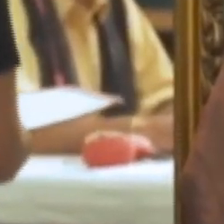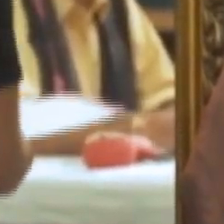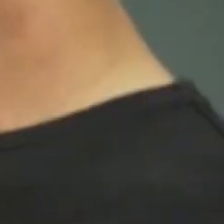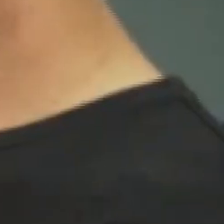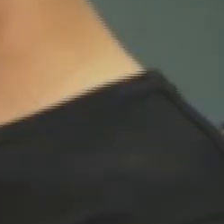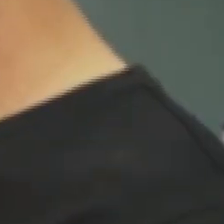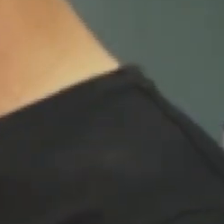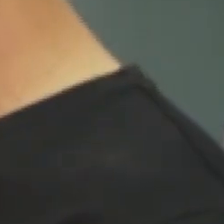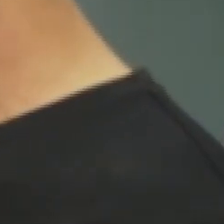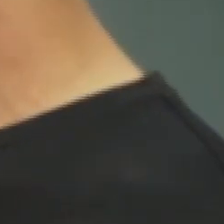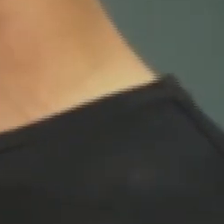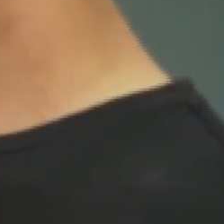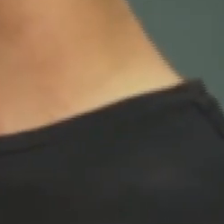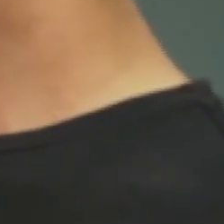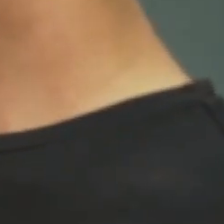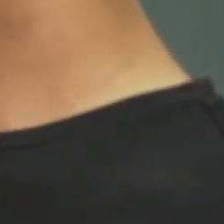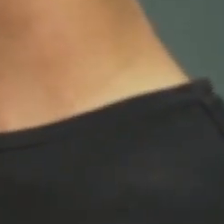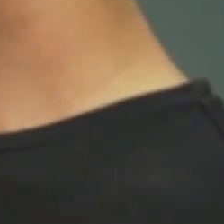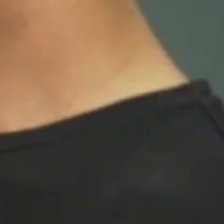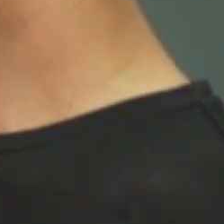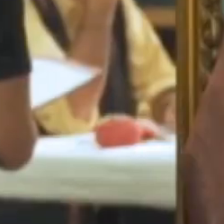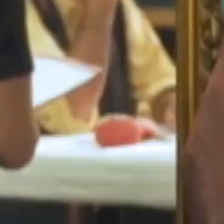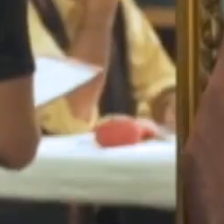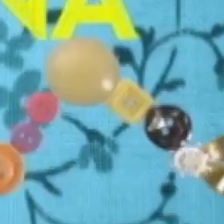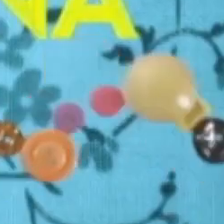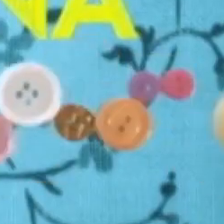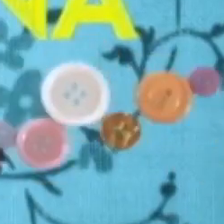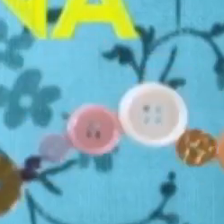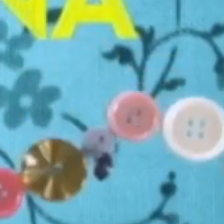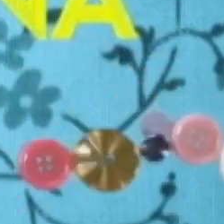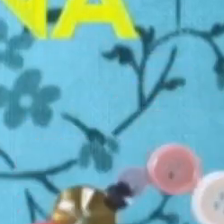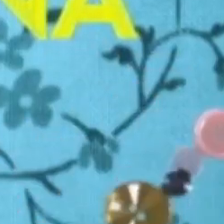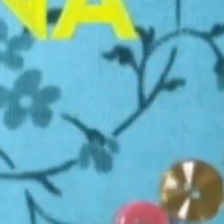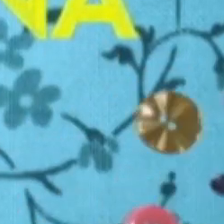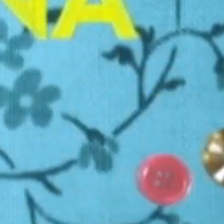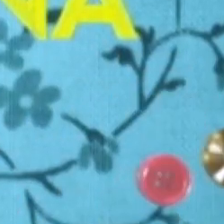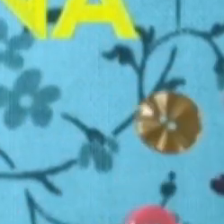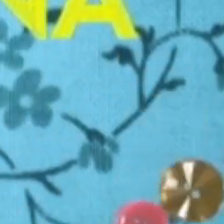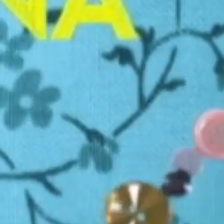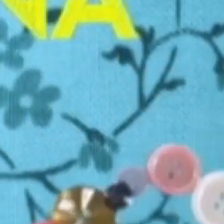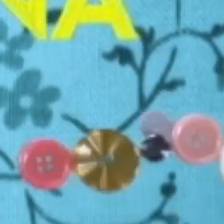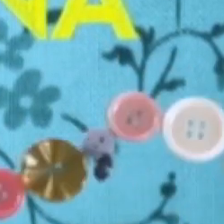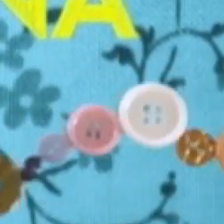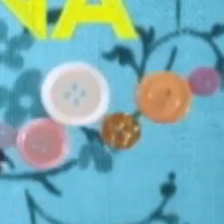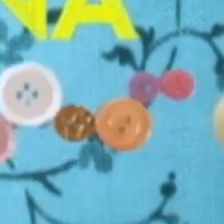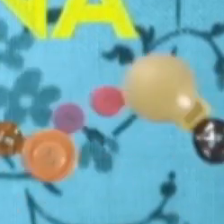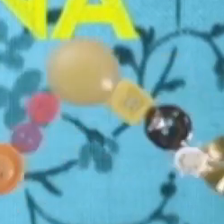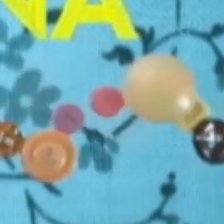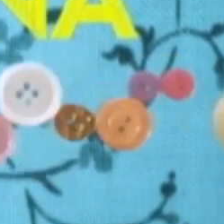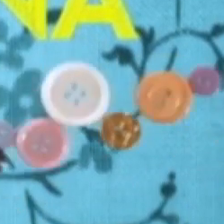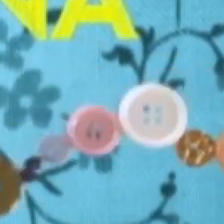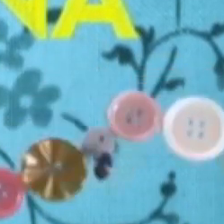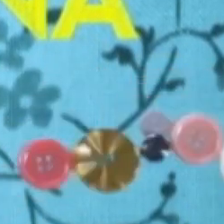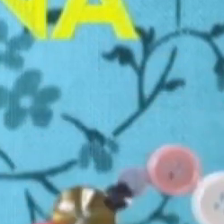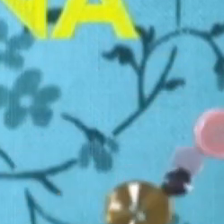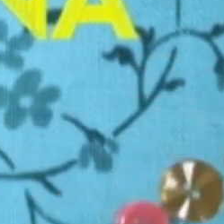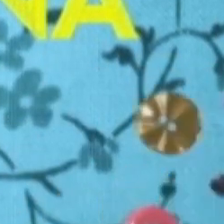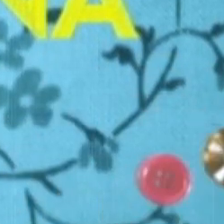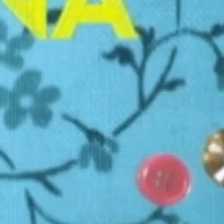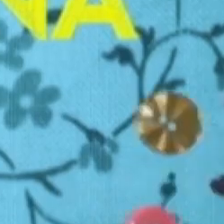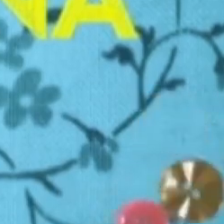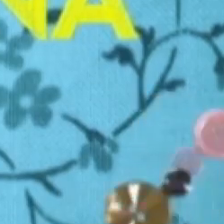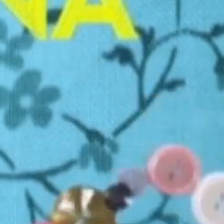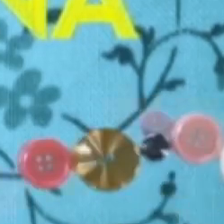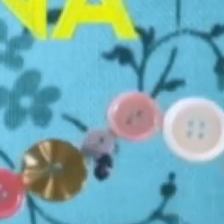tengo traje. Yo le voy a encontrar arreglo como de lugar. Continúa La Remendona, la serie donde se arreglan